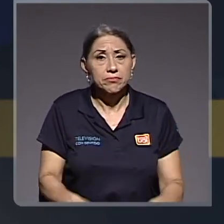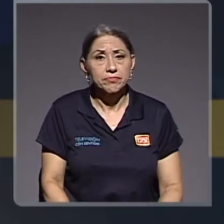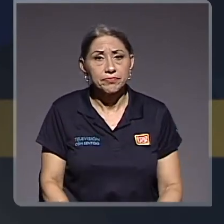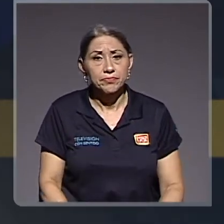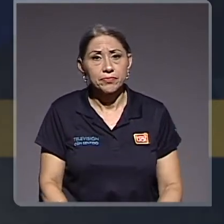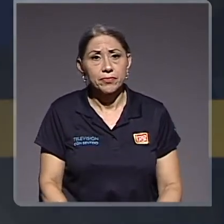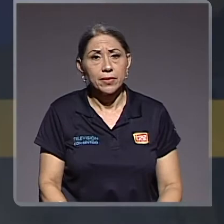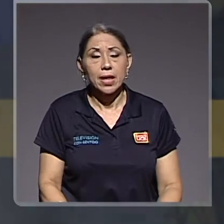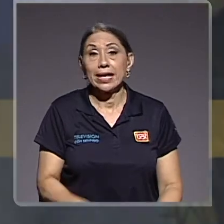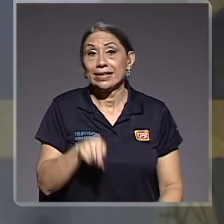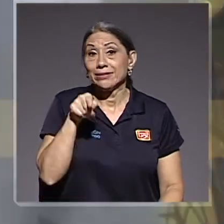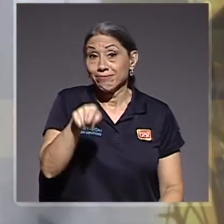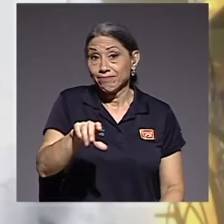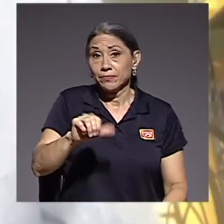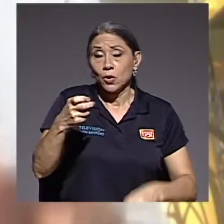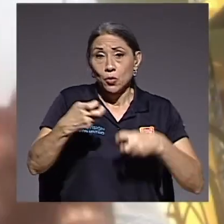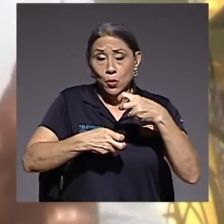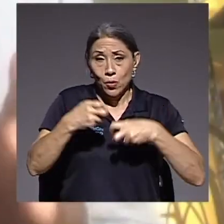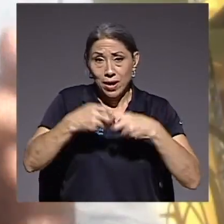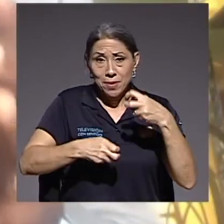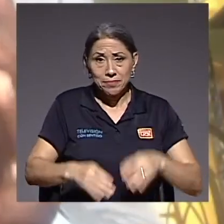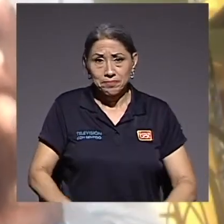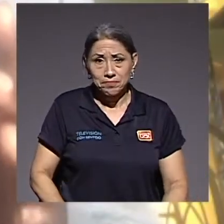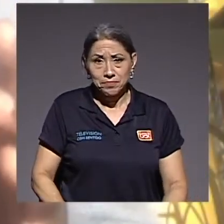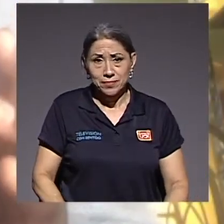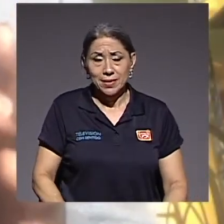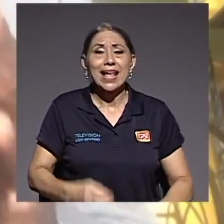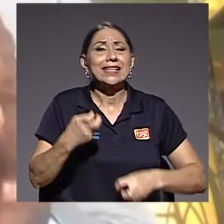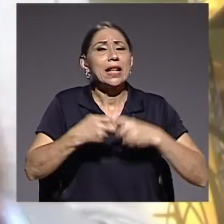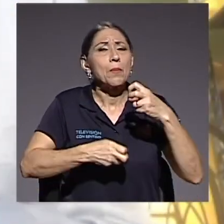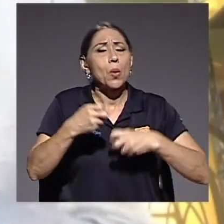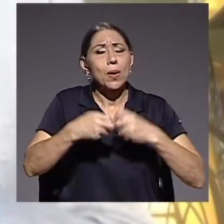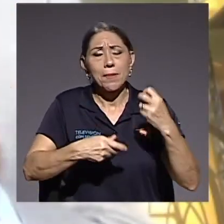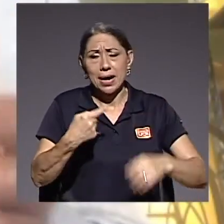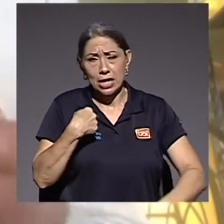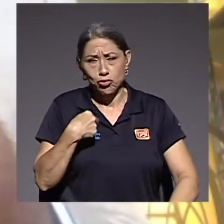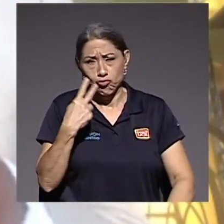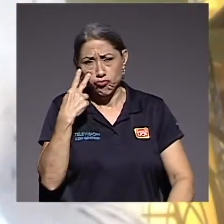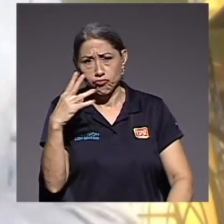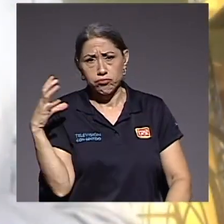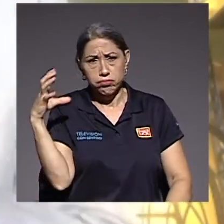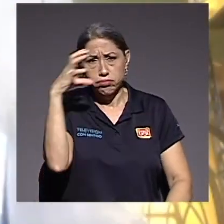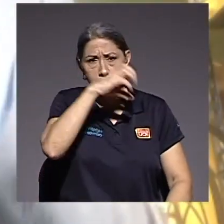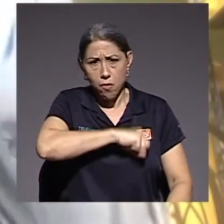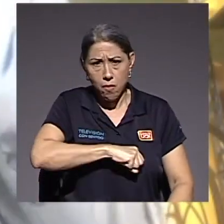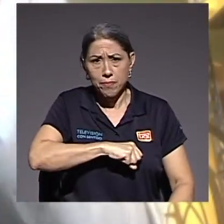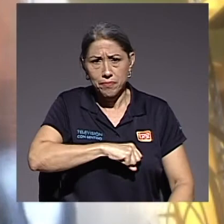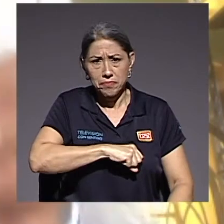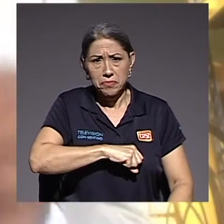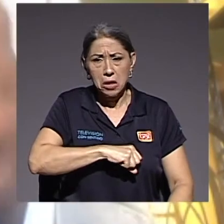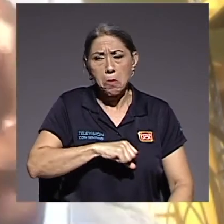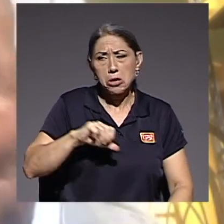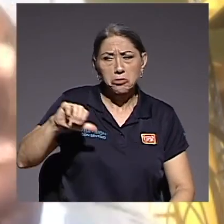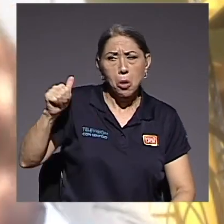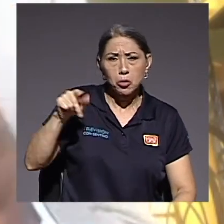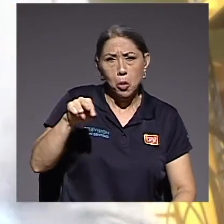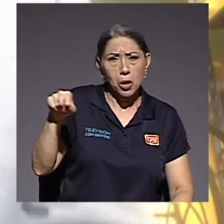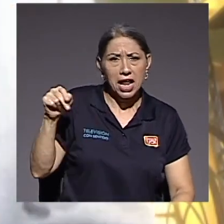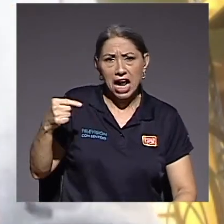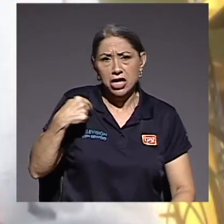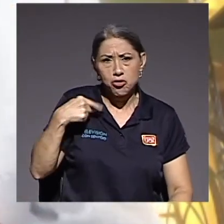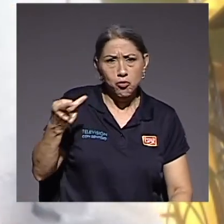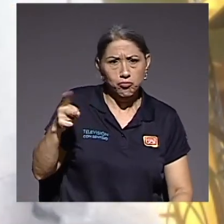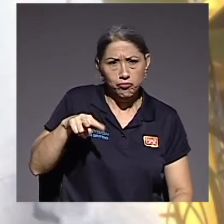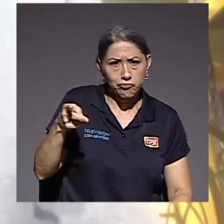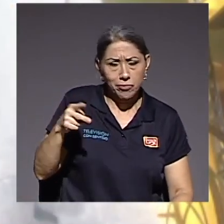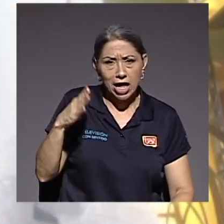Bueno, ese es otro problema. Es que el problema que encontré yo después de algún otro colega y yo que conocemos